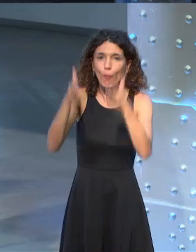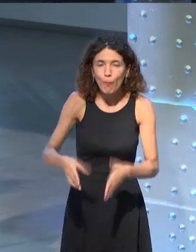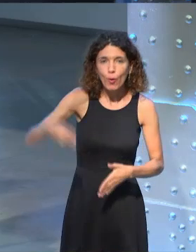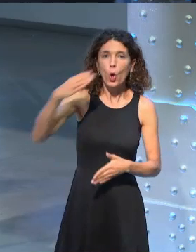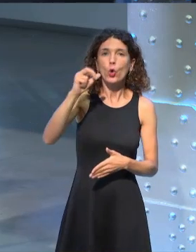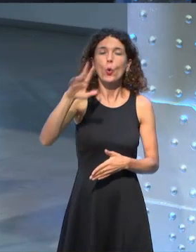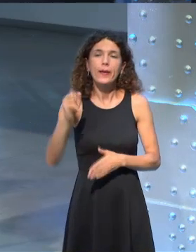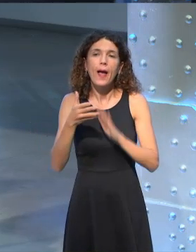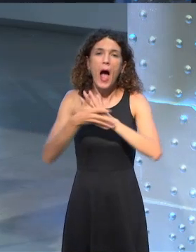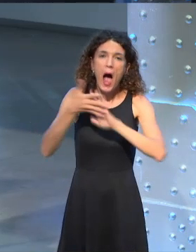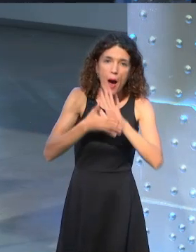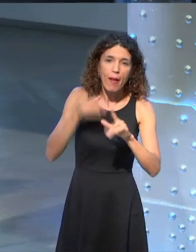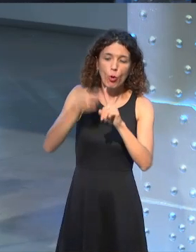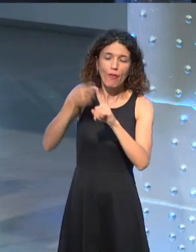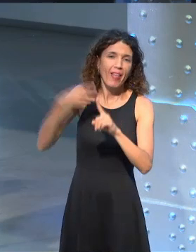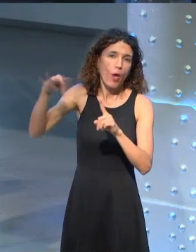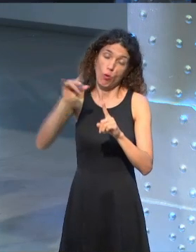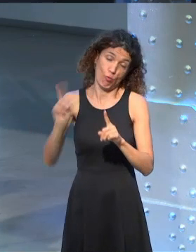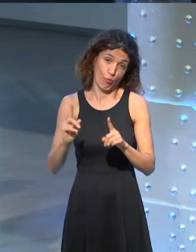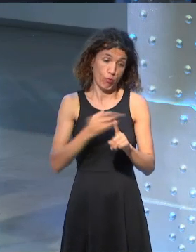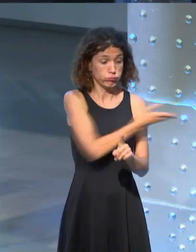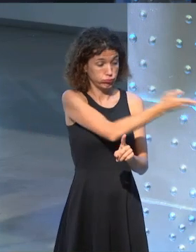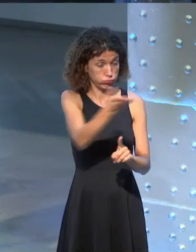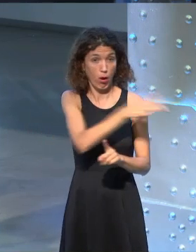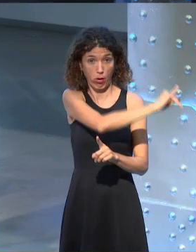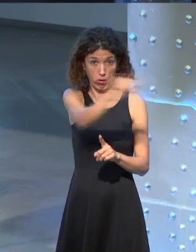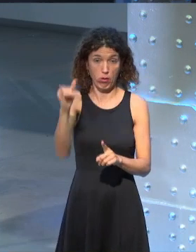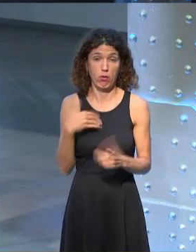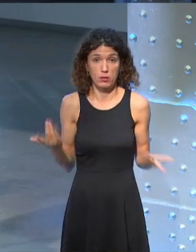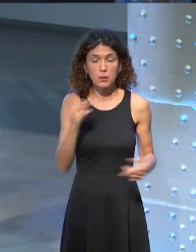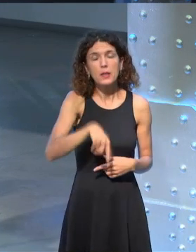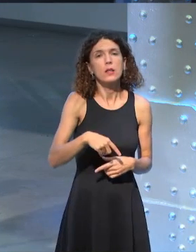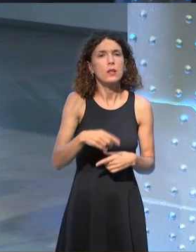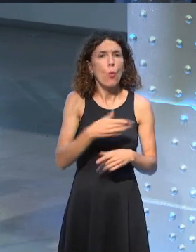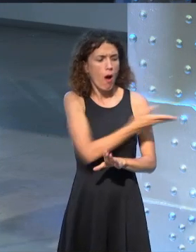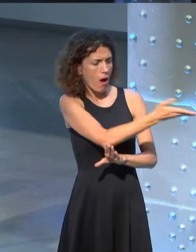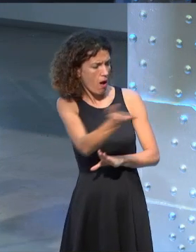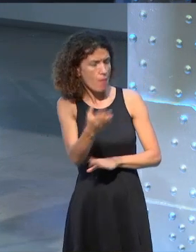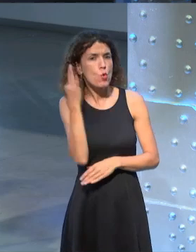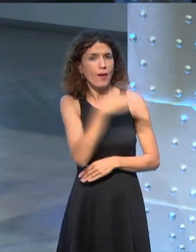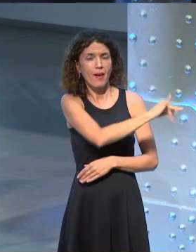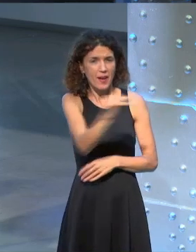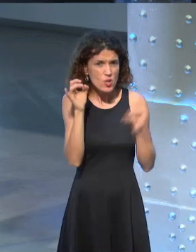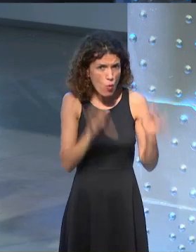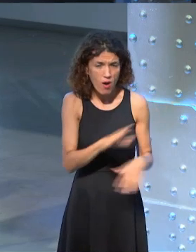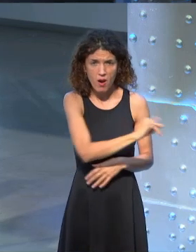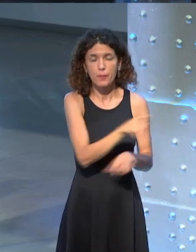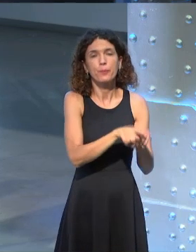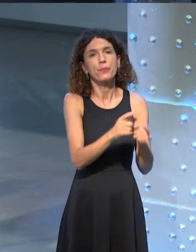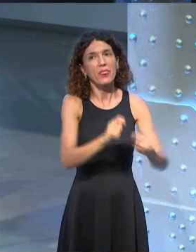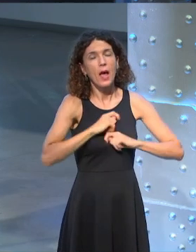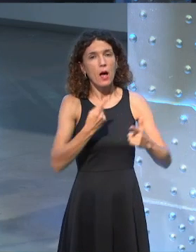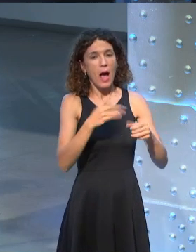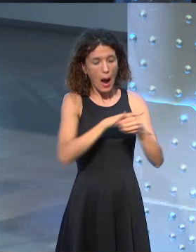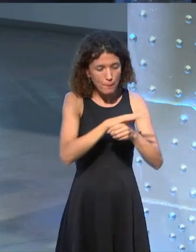No, desde luego, pero me refiero que hay muchas personas como Marie Curie, a muchas mujeres como Marie Curie, que han contribuido en